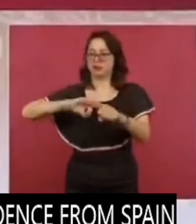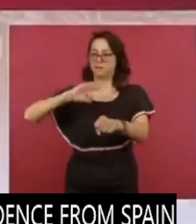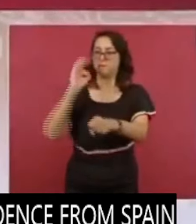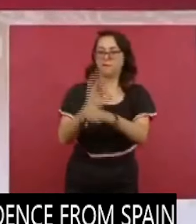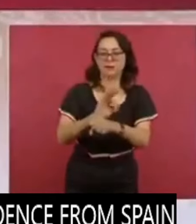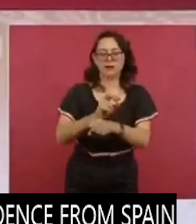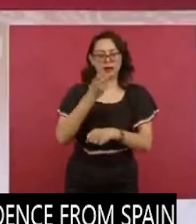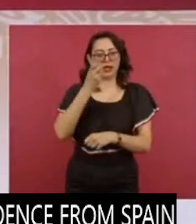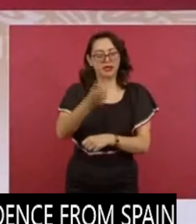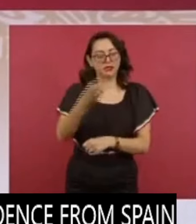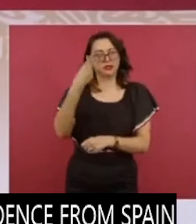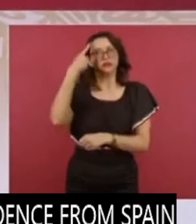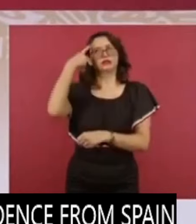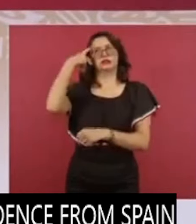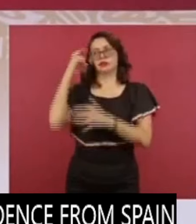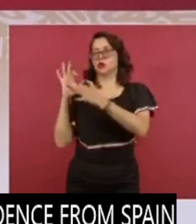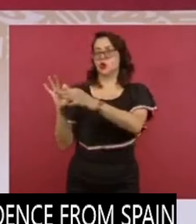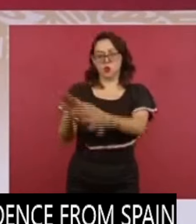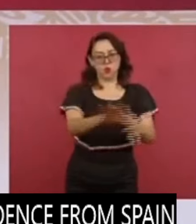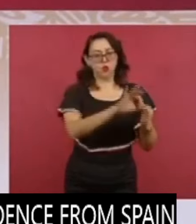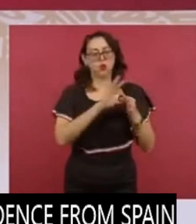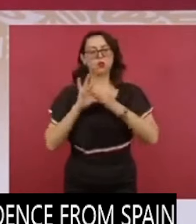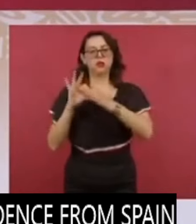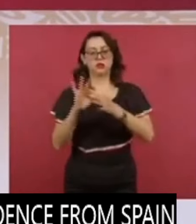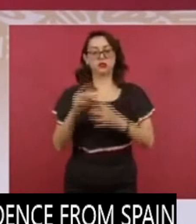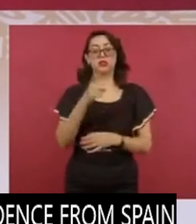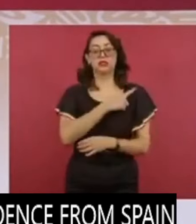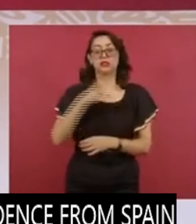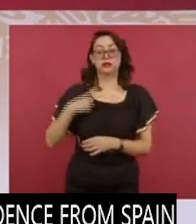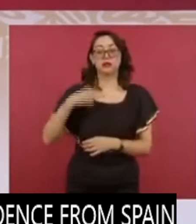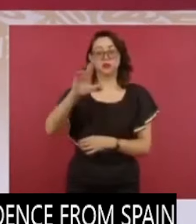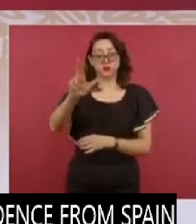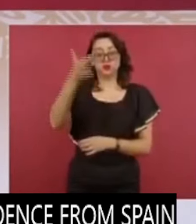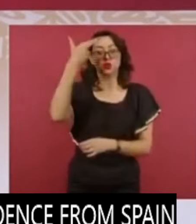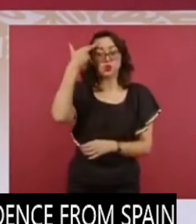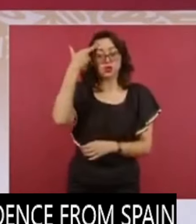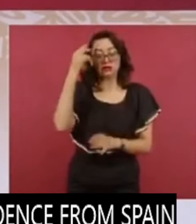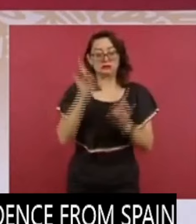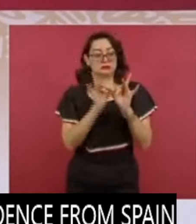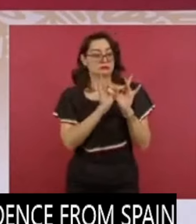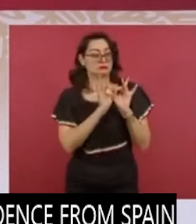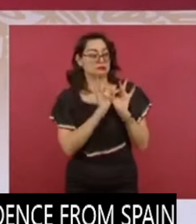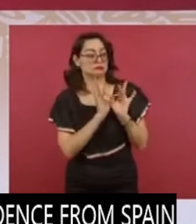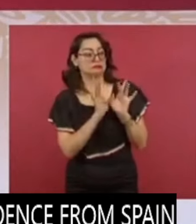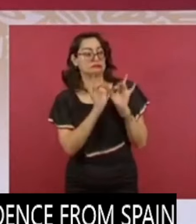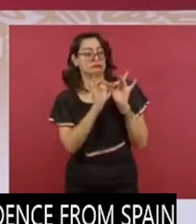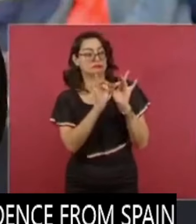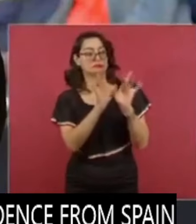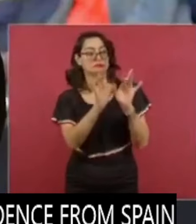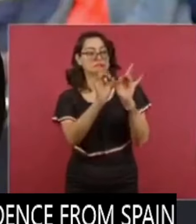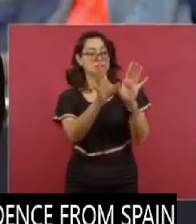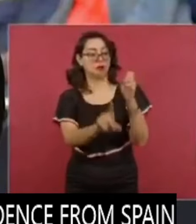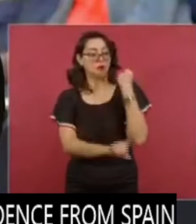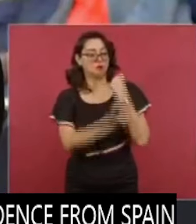La historia nos ha enseñado que para hacer frente a cualquier adversidad se tiene que